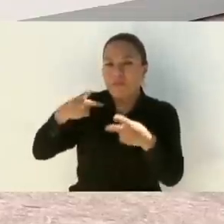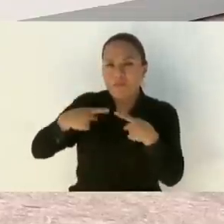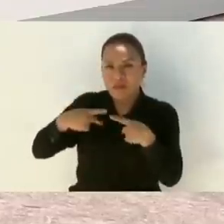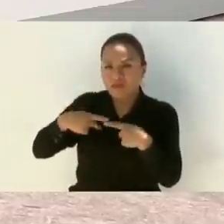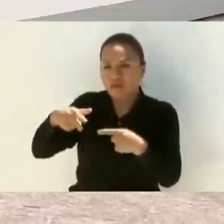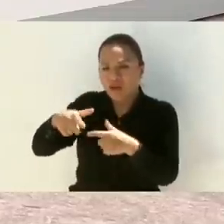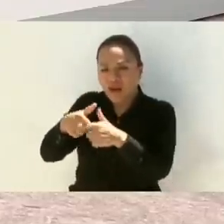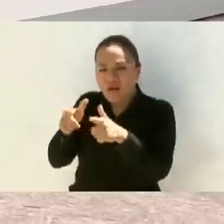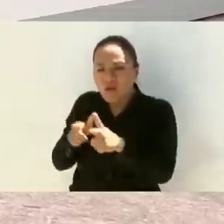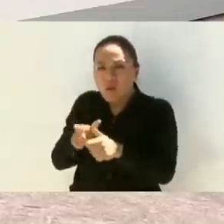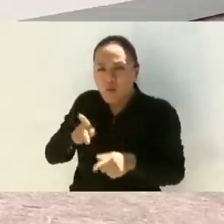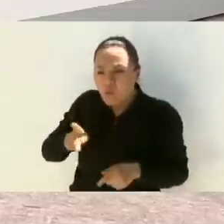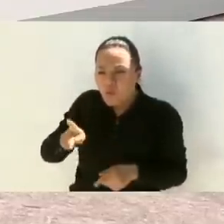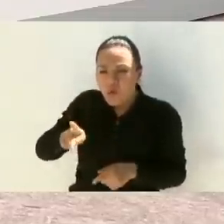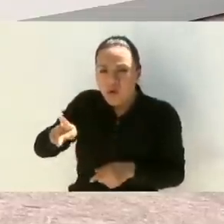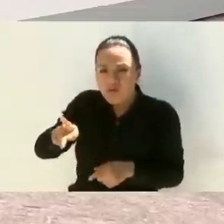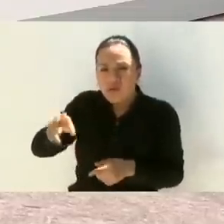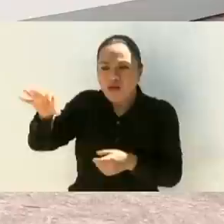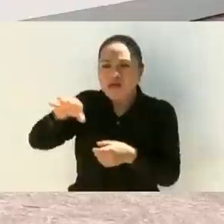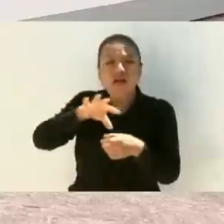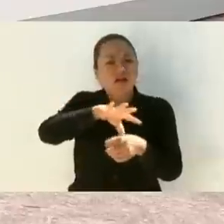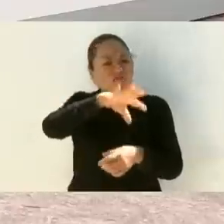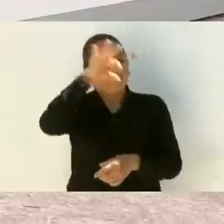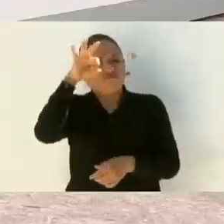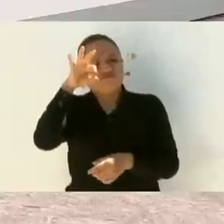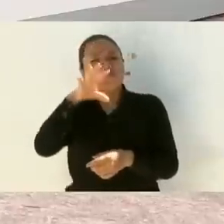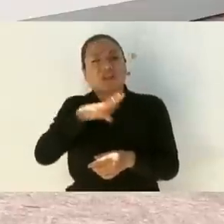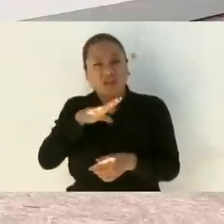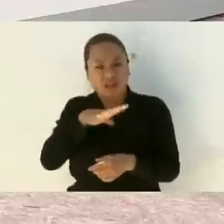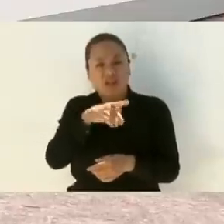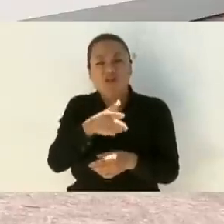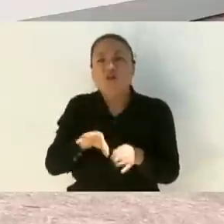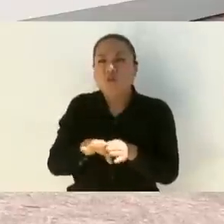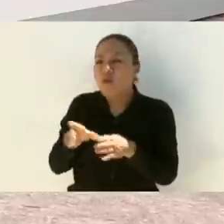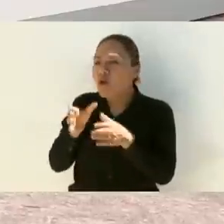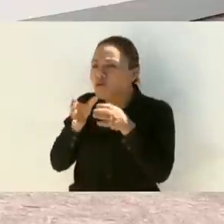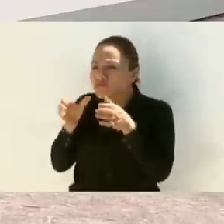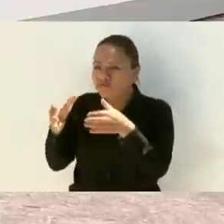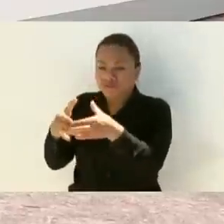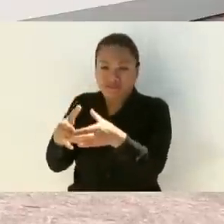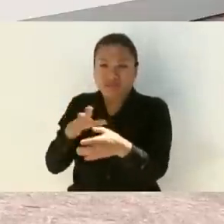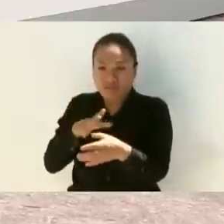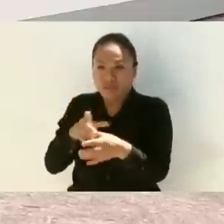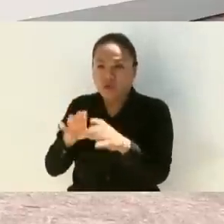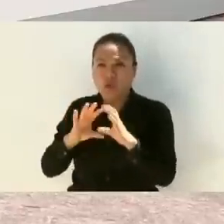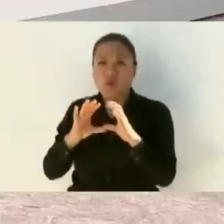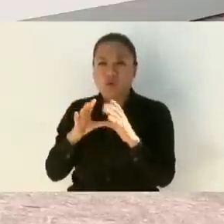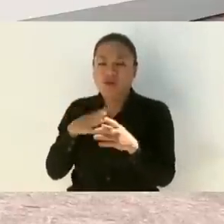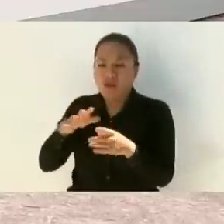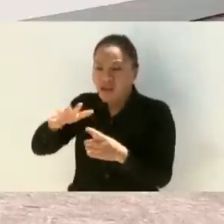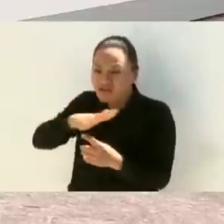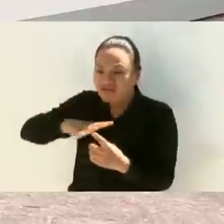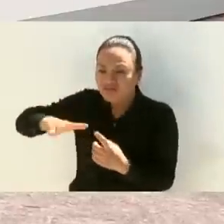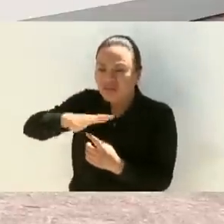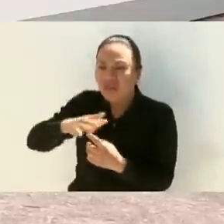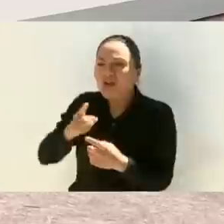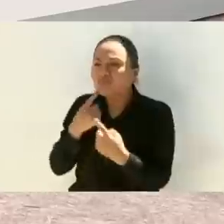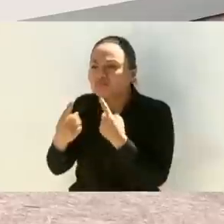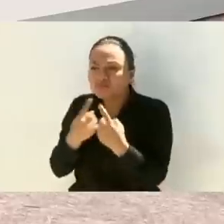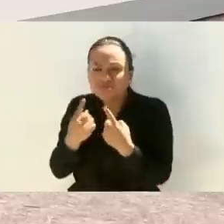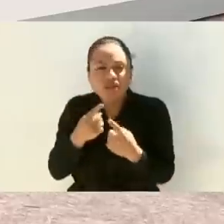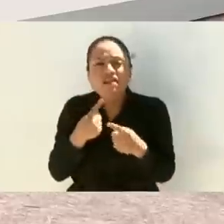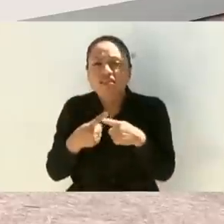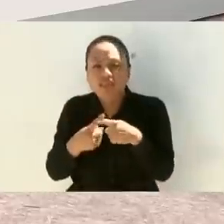comunitarias, y tienen el distintivo de la